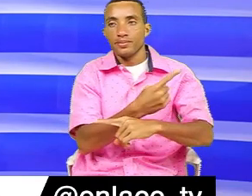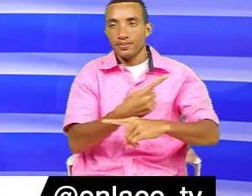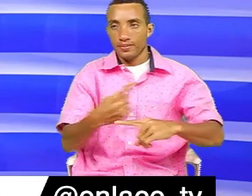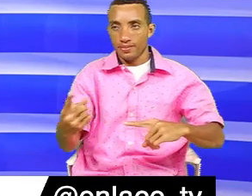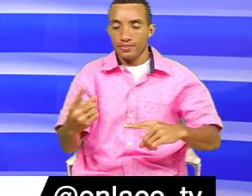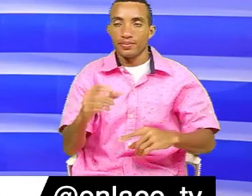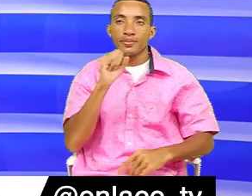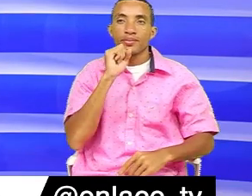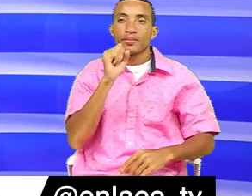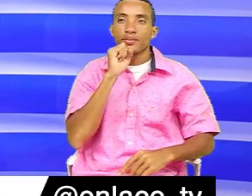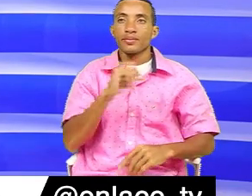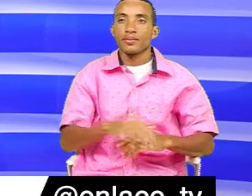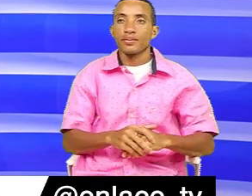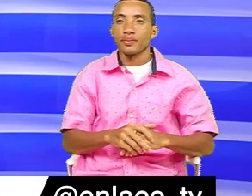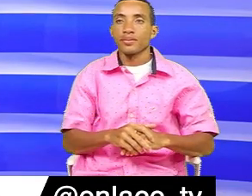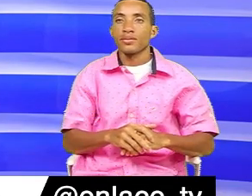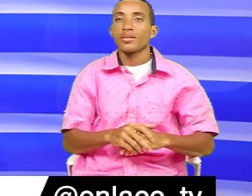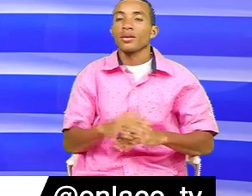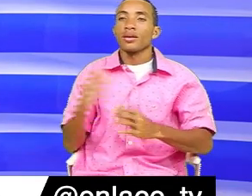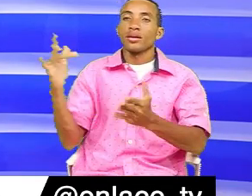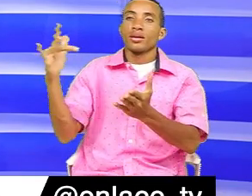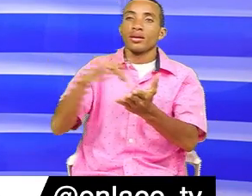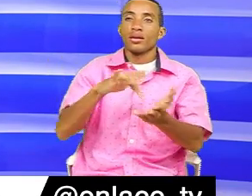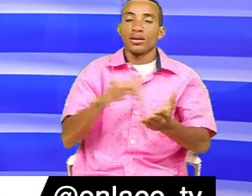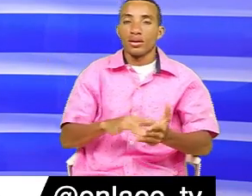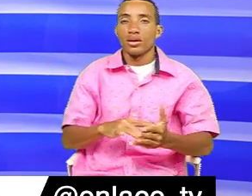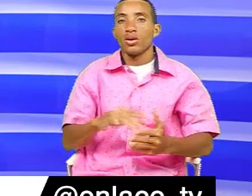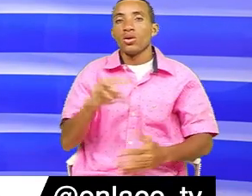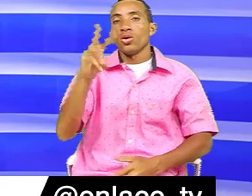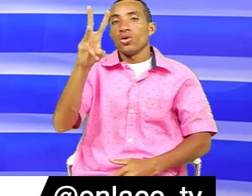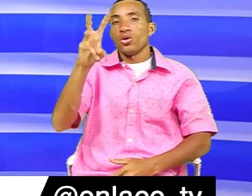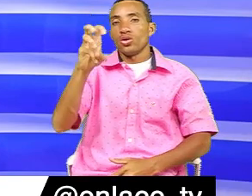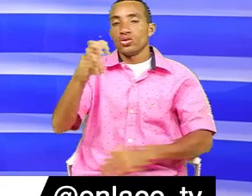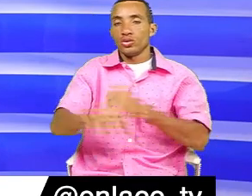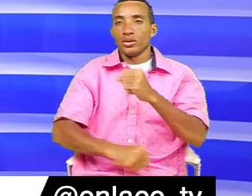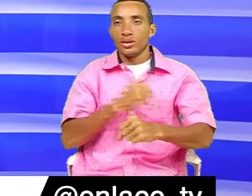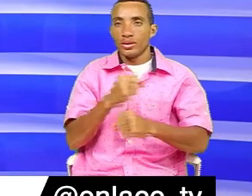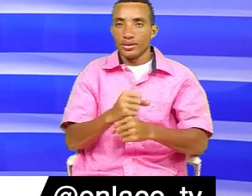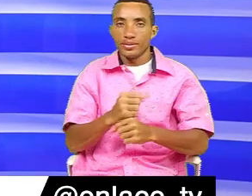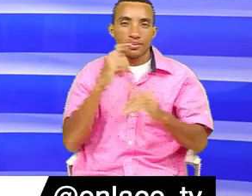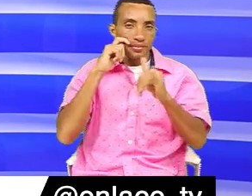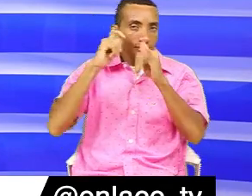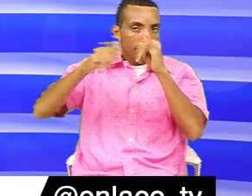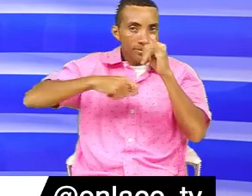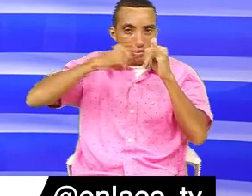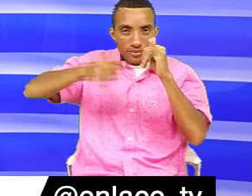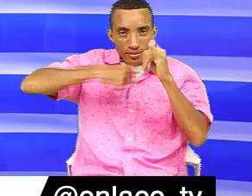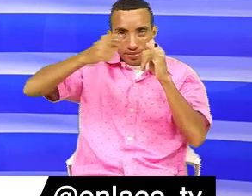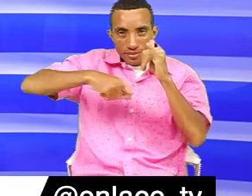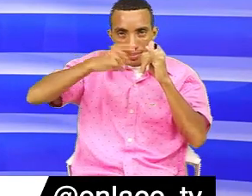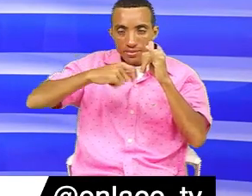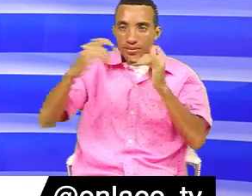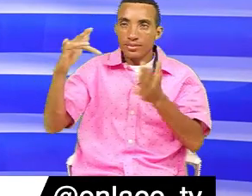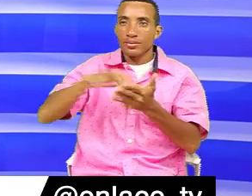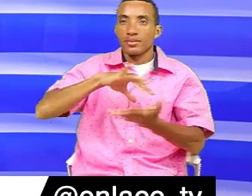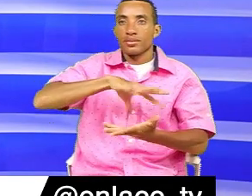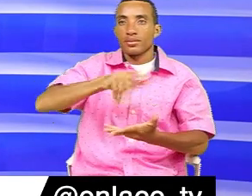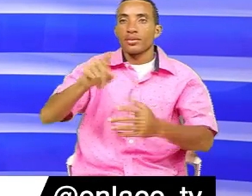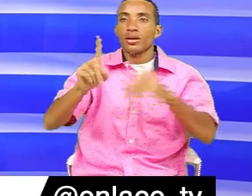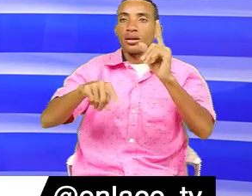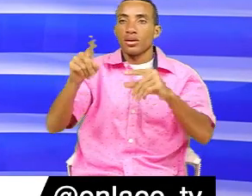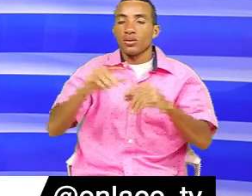será, contará con la presencia del octavo Festival Internacional de Cine de Santander. Algunos talleres y la presencia de algunos actores serán